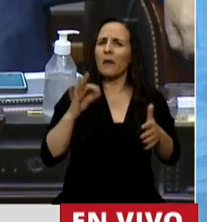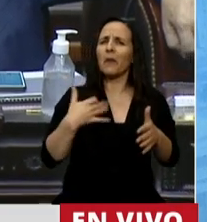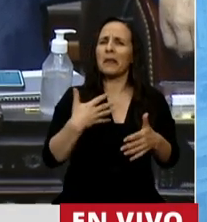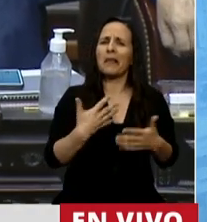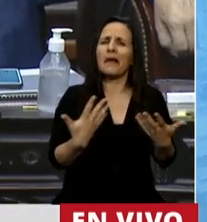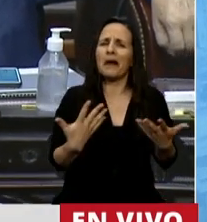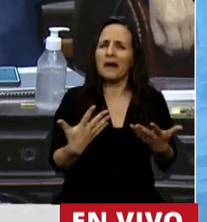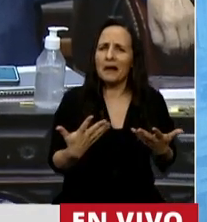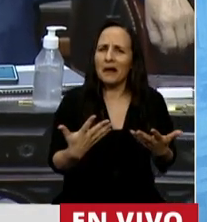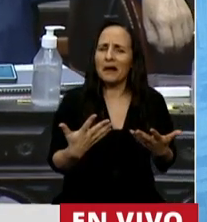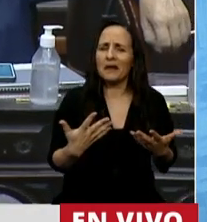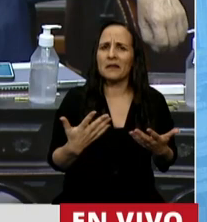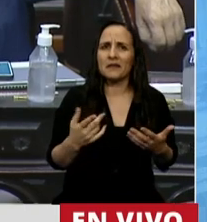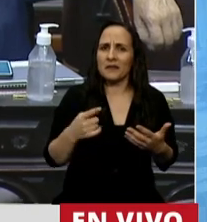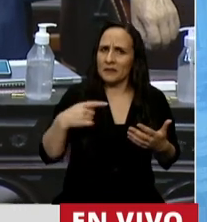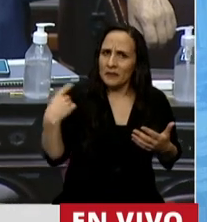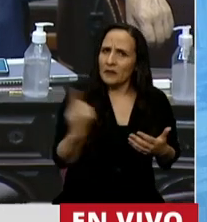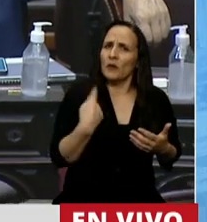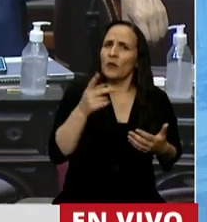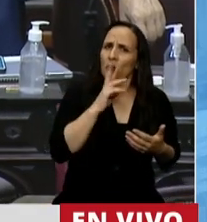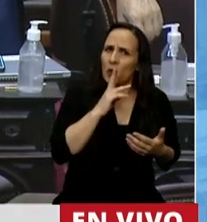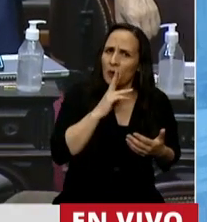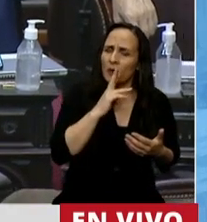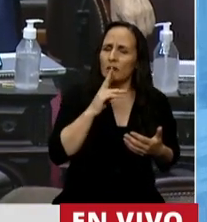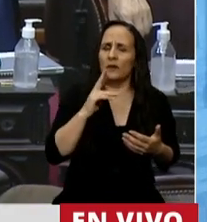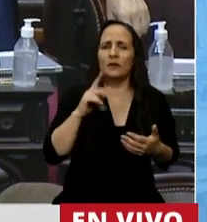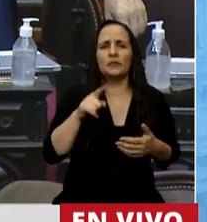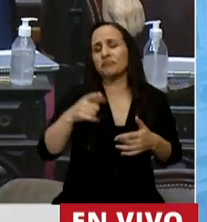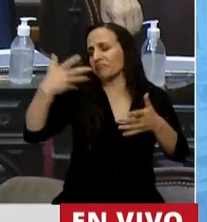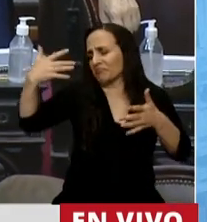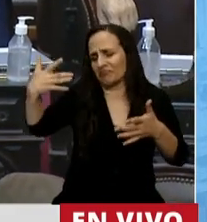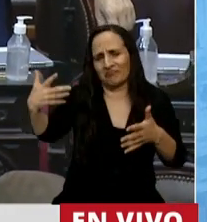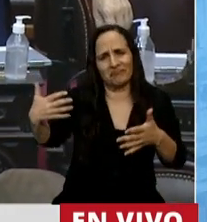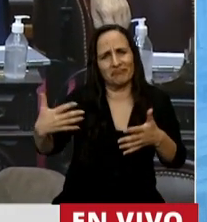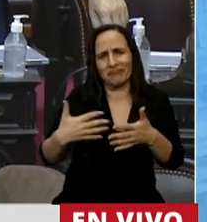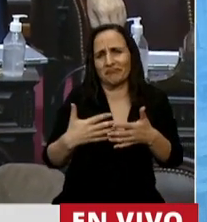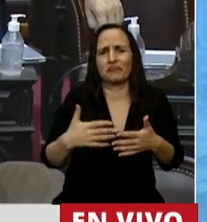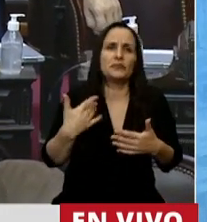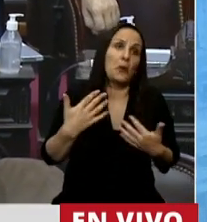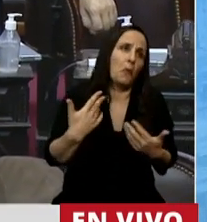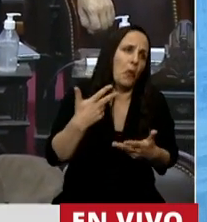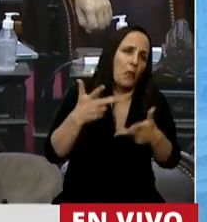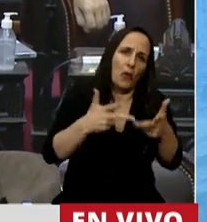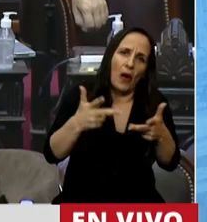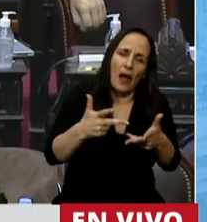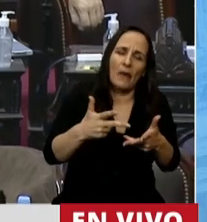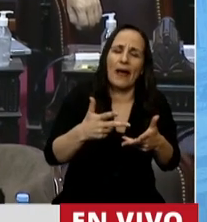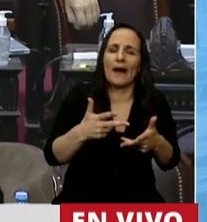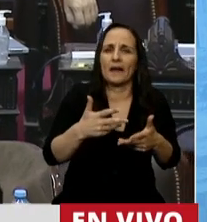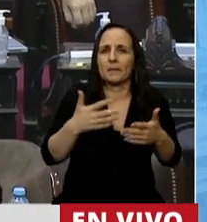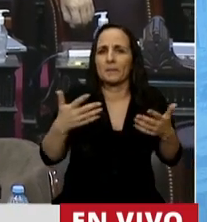embarazada. Muchas de nuestras mujeres a lo largo de la historia, y ahí podemos hablar de